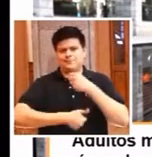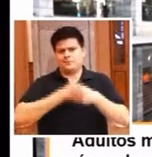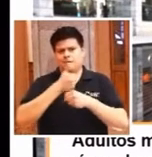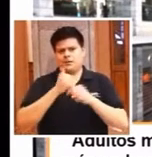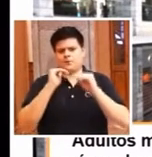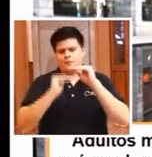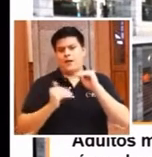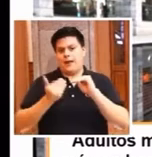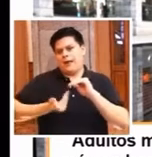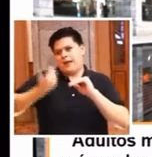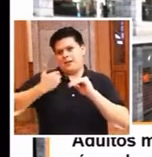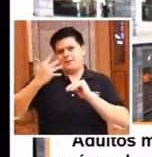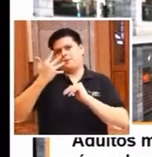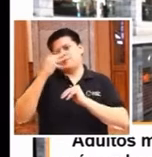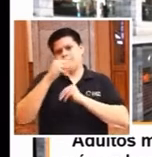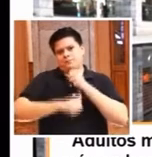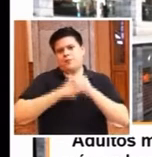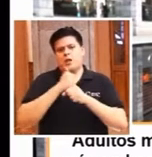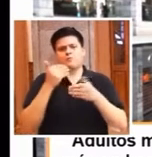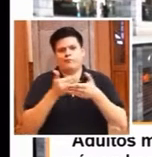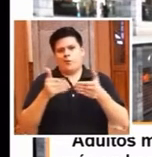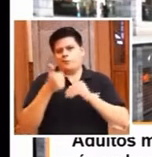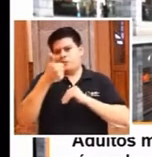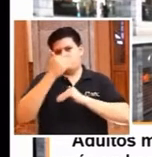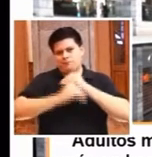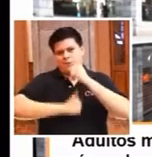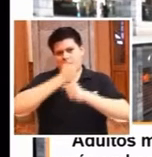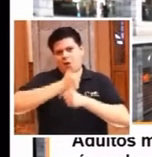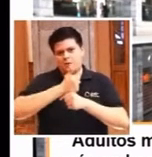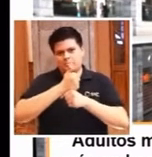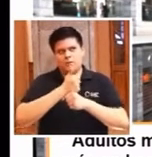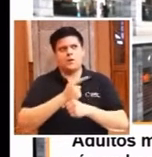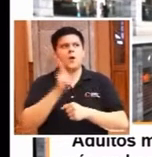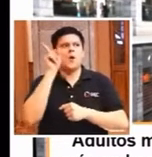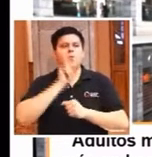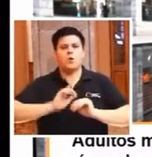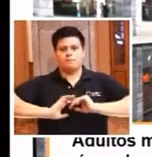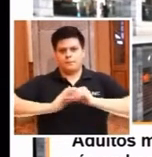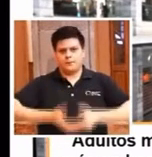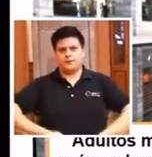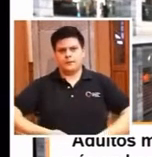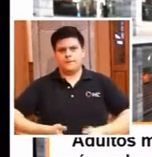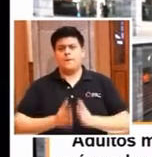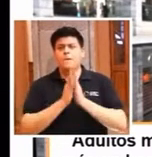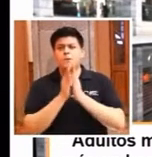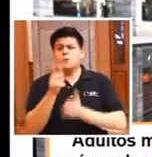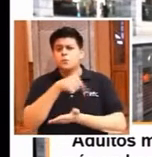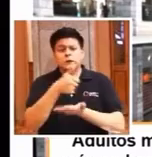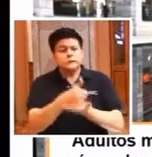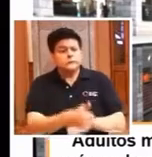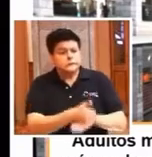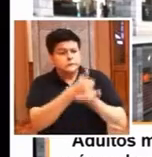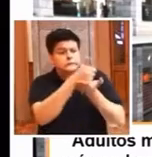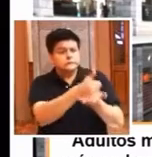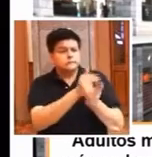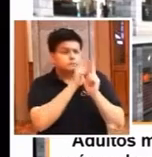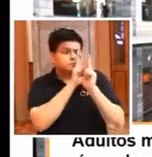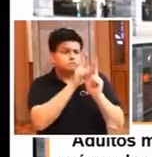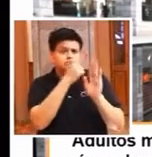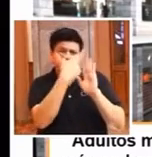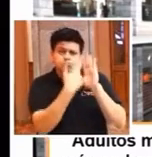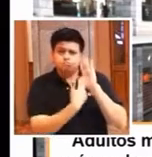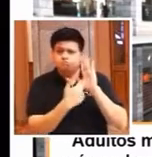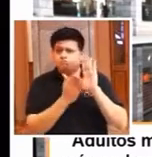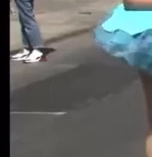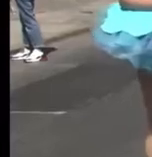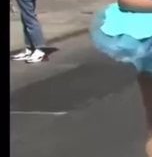tenemos 10 años, hoy es de 6 años, y mujeres embarazadas. Por favor, ayúdenos a respetar esas